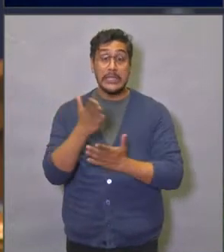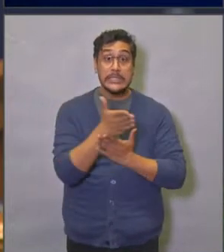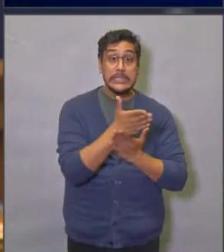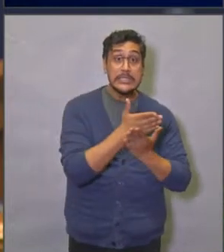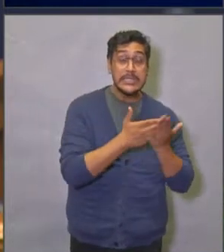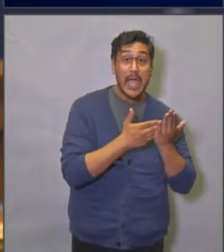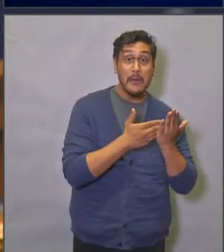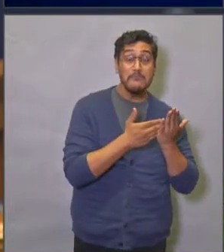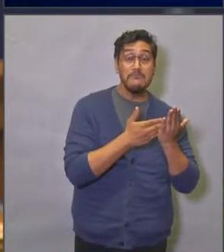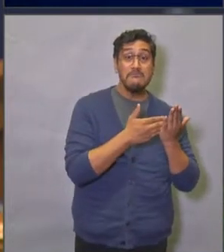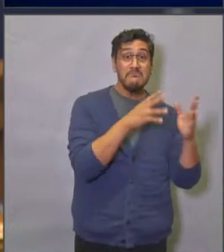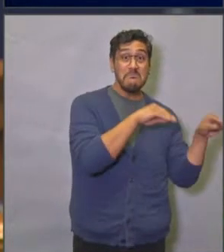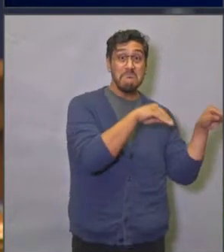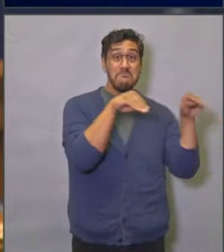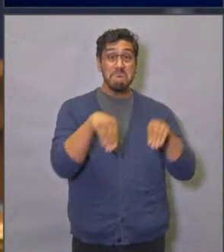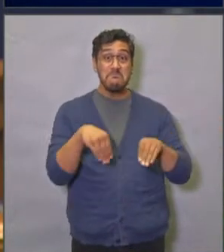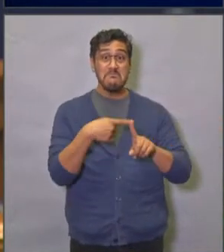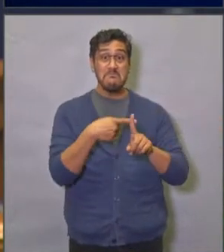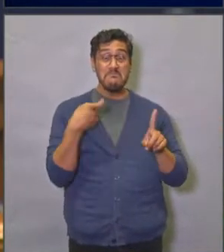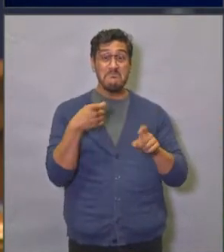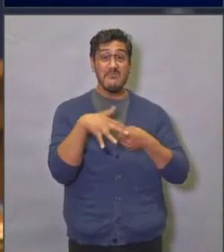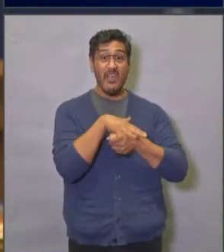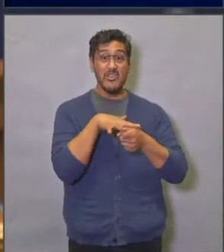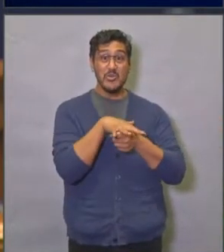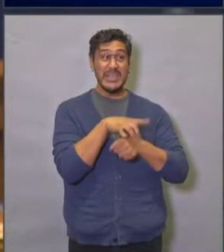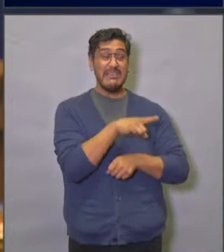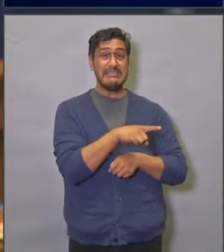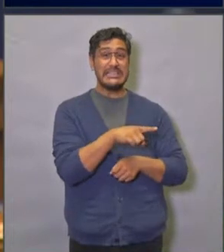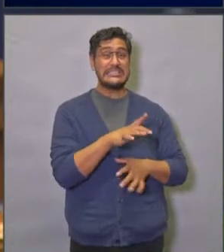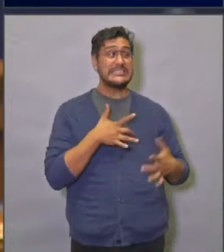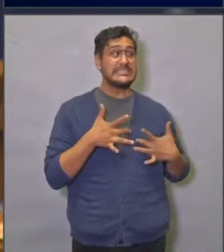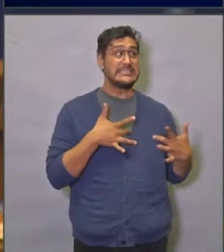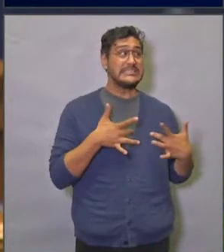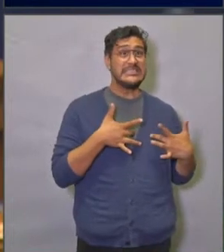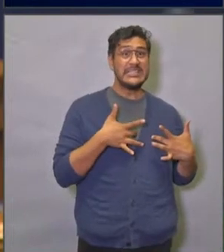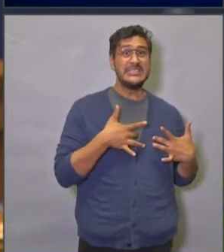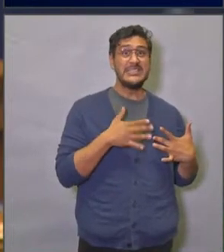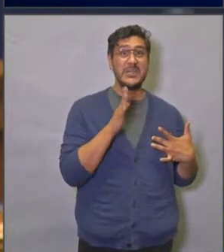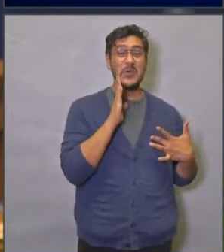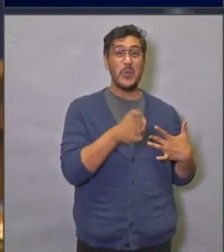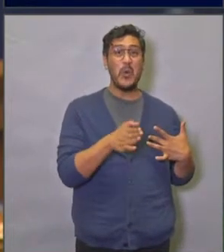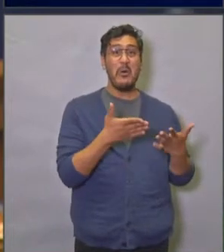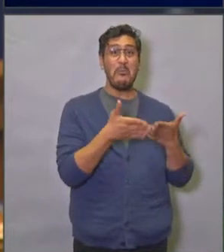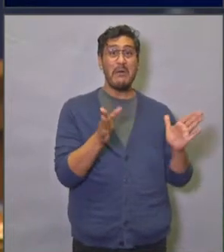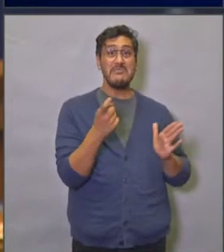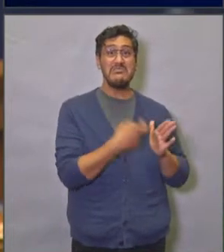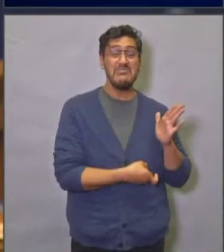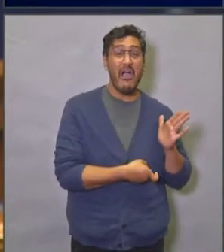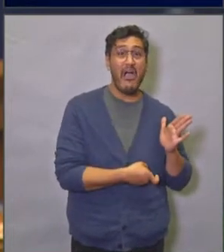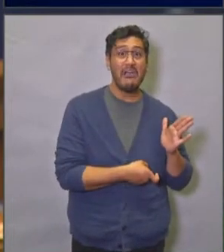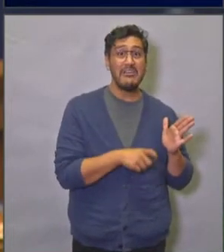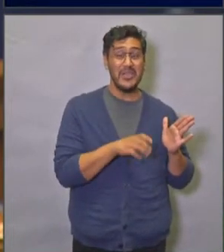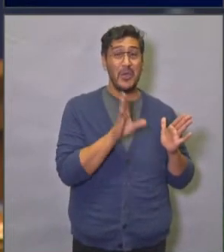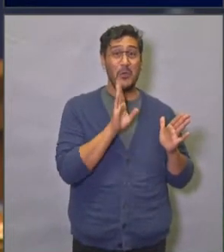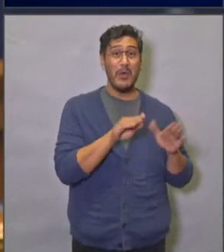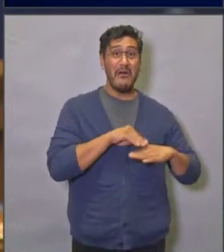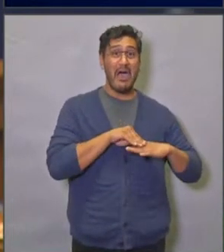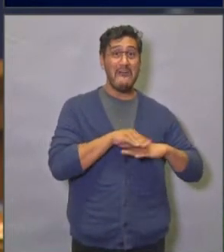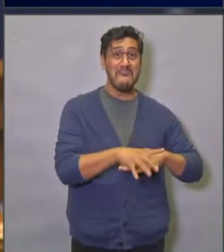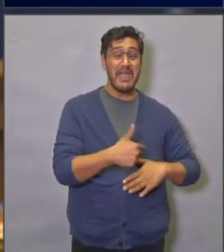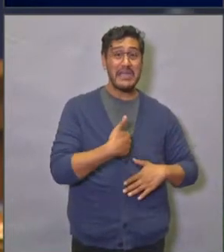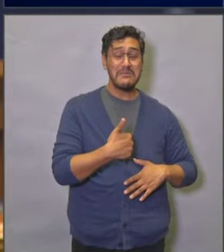inmigrante piensan que pedir ayuda por CalFresh se va a considerar una carga pública. Voy a decir